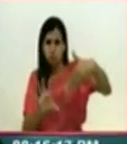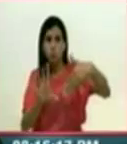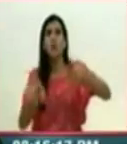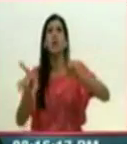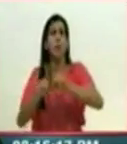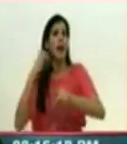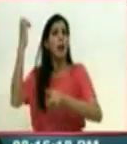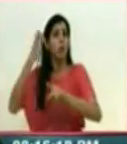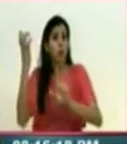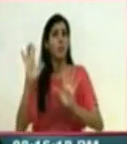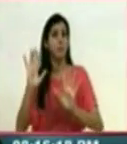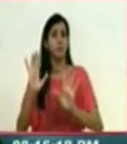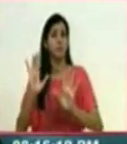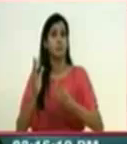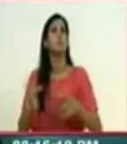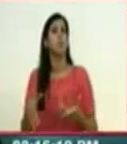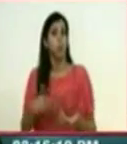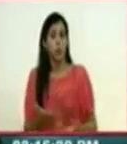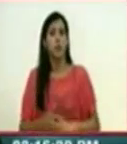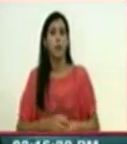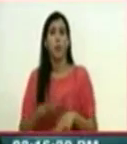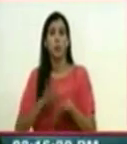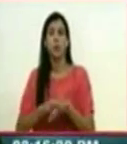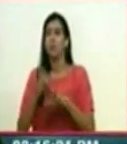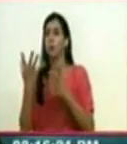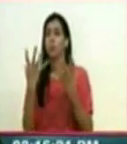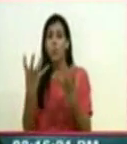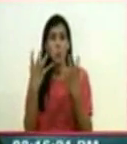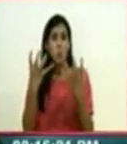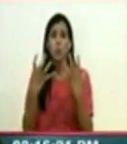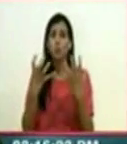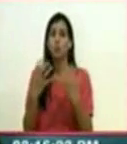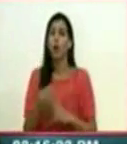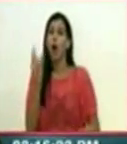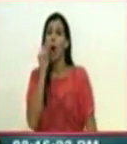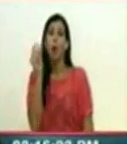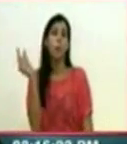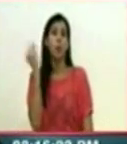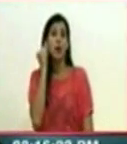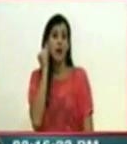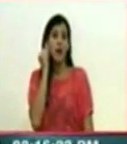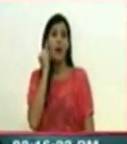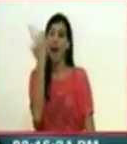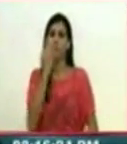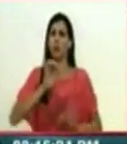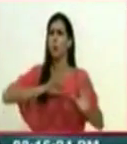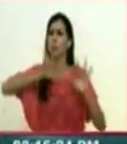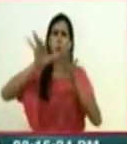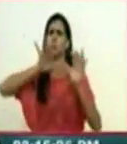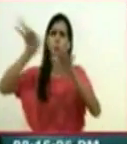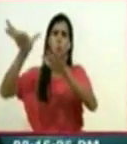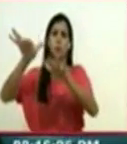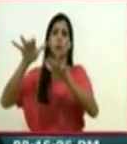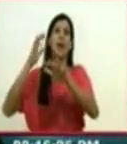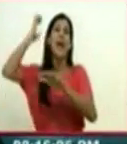Europa con la masiva migración de hombres y mujeres del África hacia las